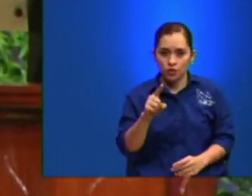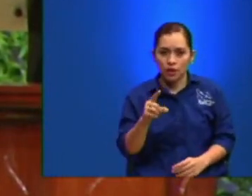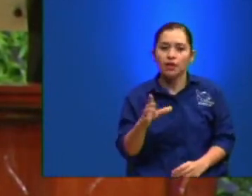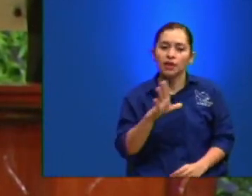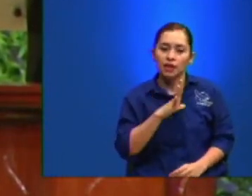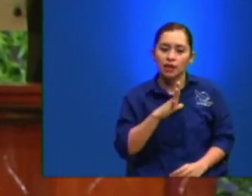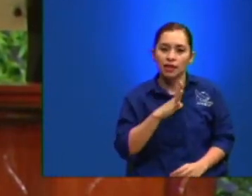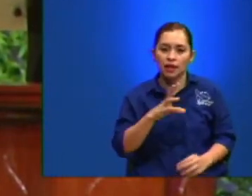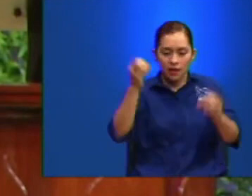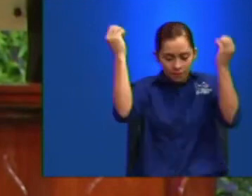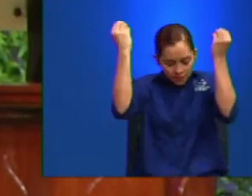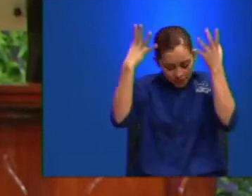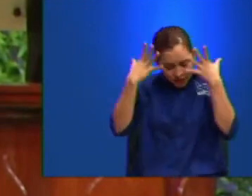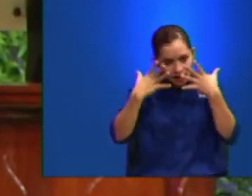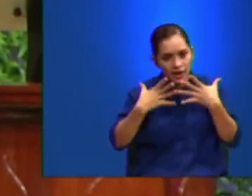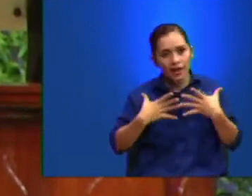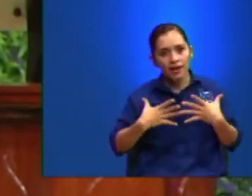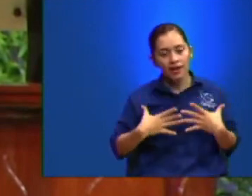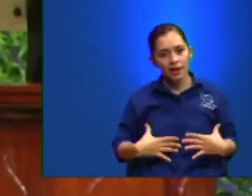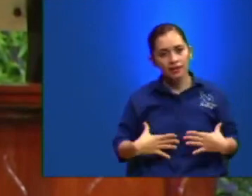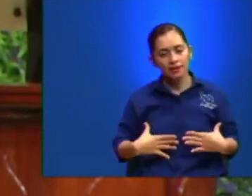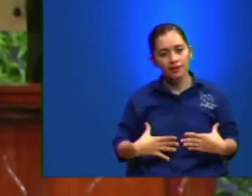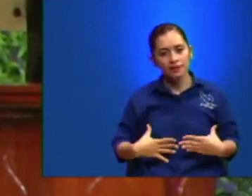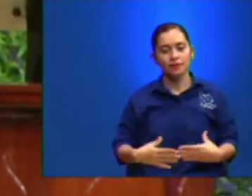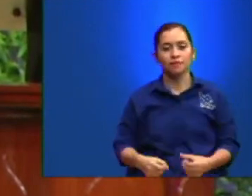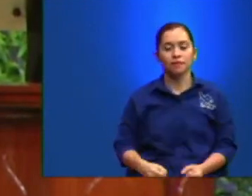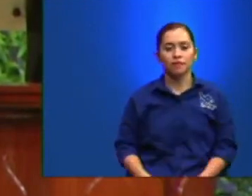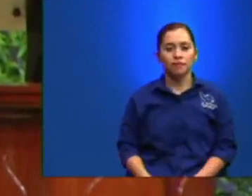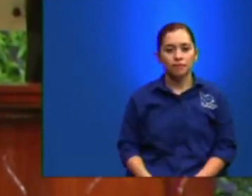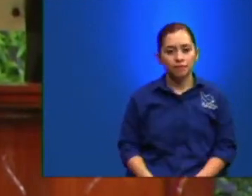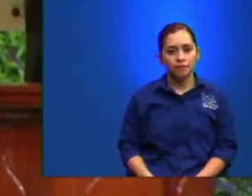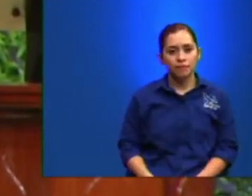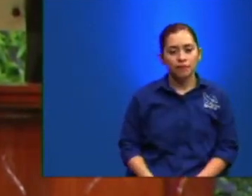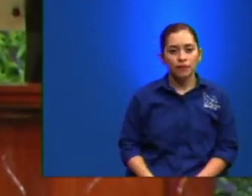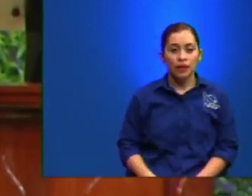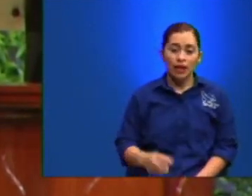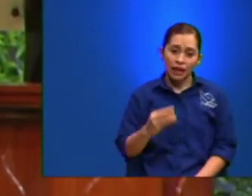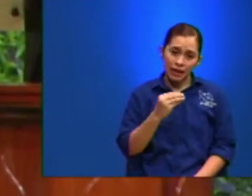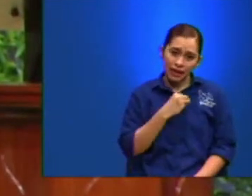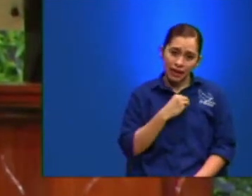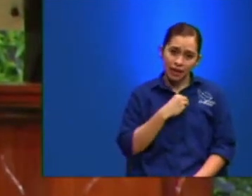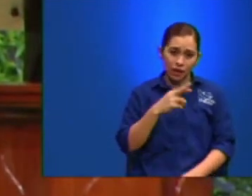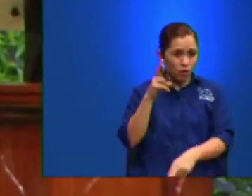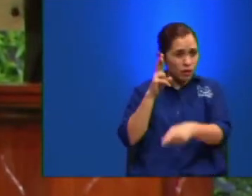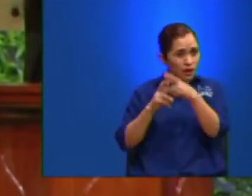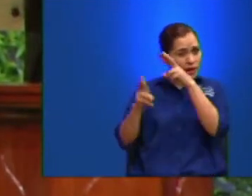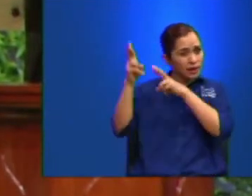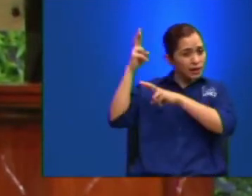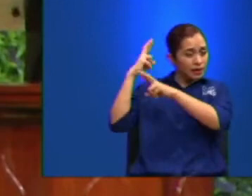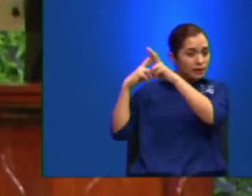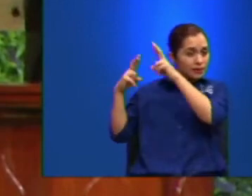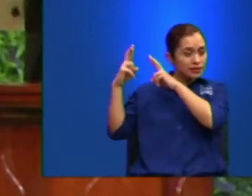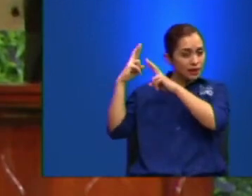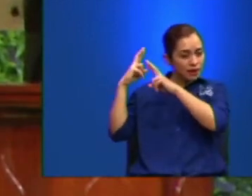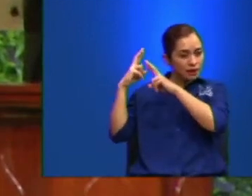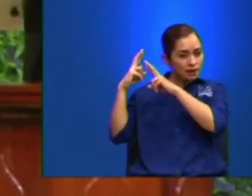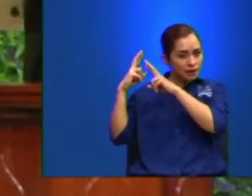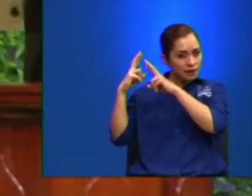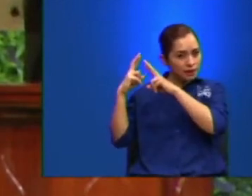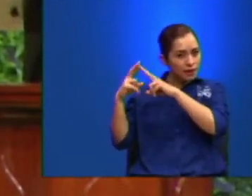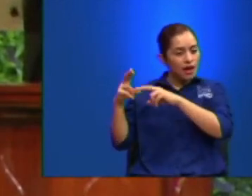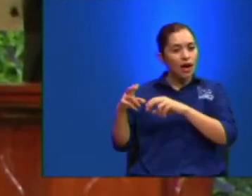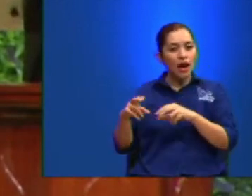datos que le he dado quisiera regresar a una temática que nos vamos a tener que apoyar con la revista